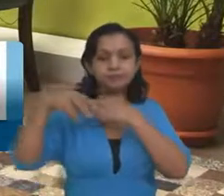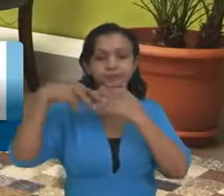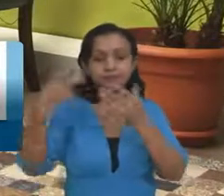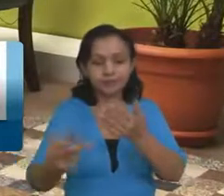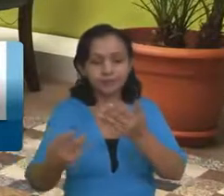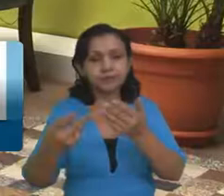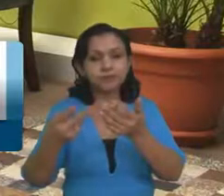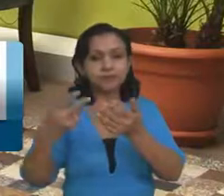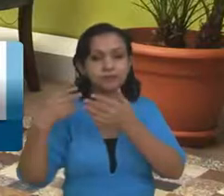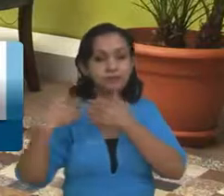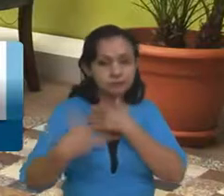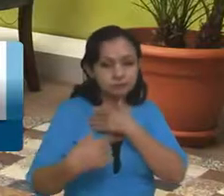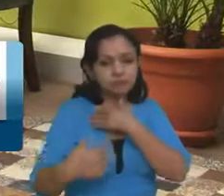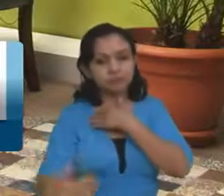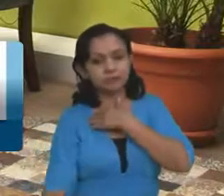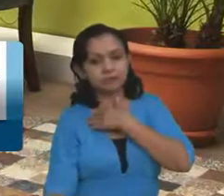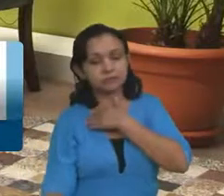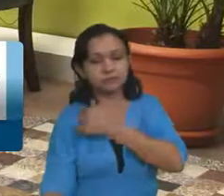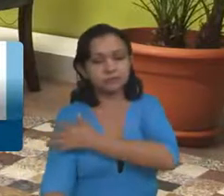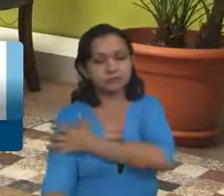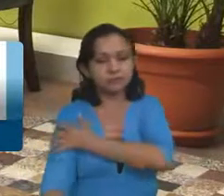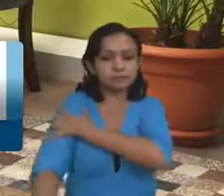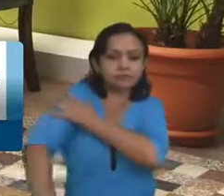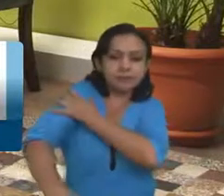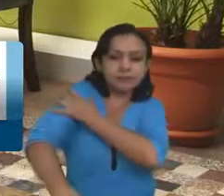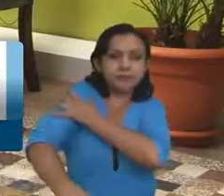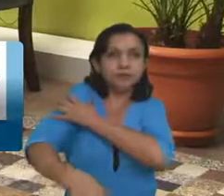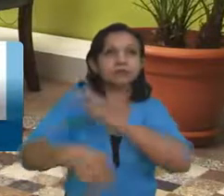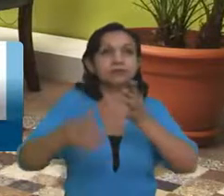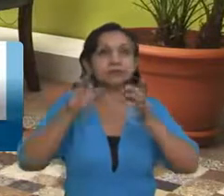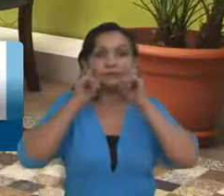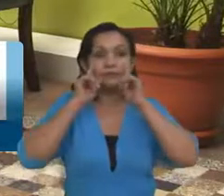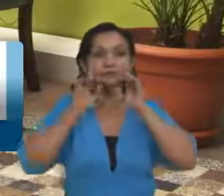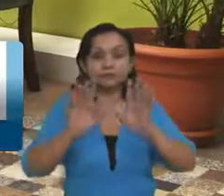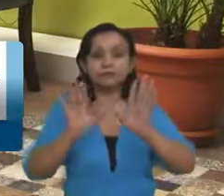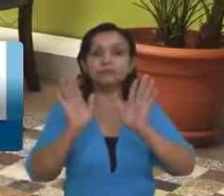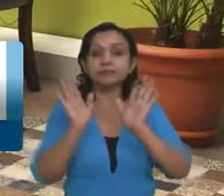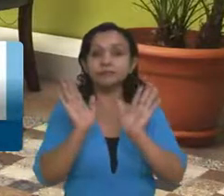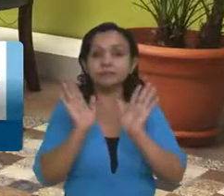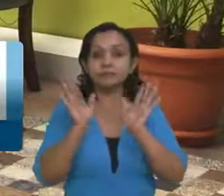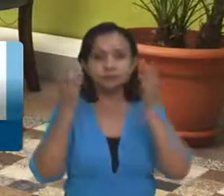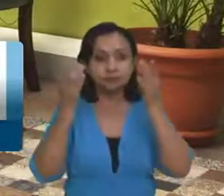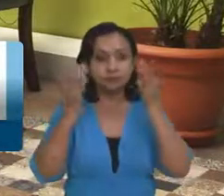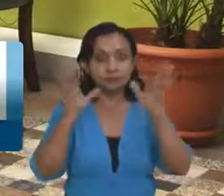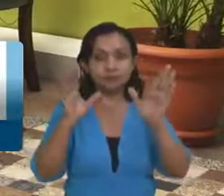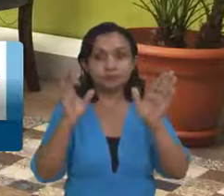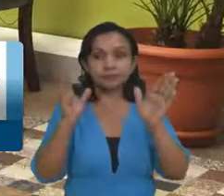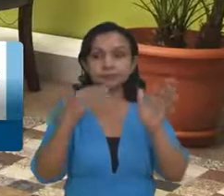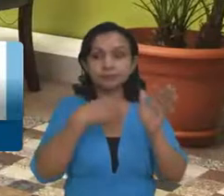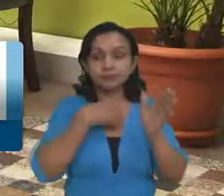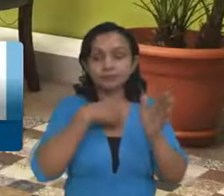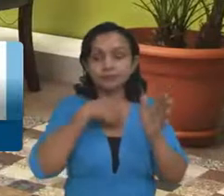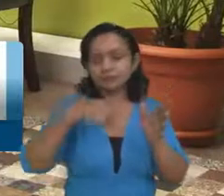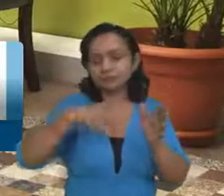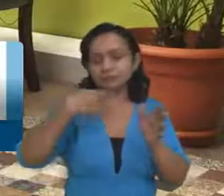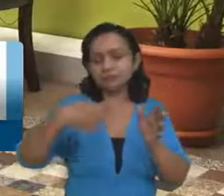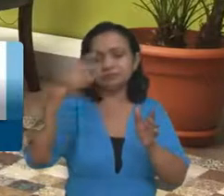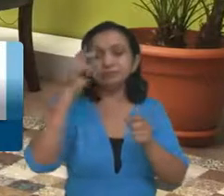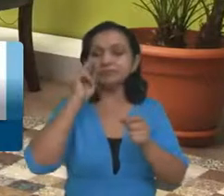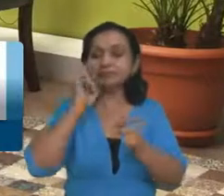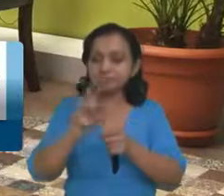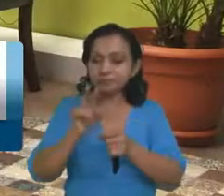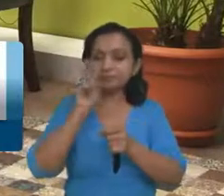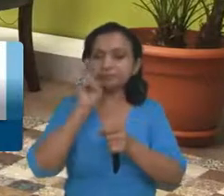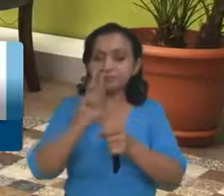así decirlo, y hay que acomodarlos y ponerlos en su lugar, pues, pero son situaciones que uno vive a diario y